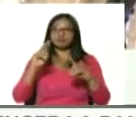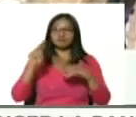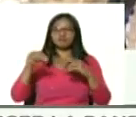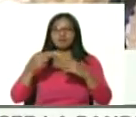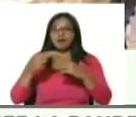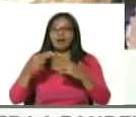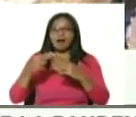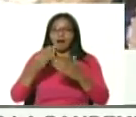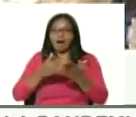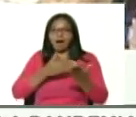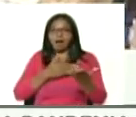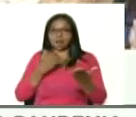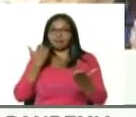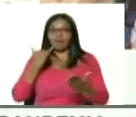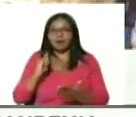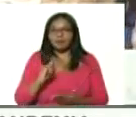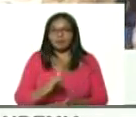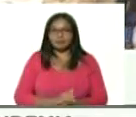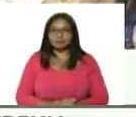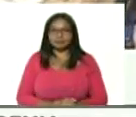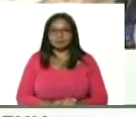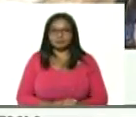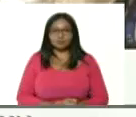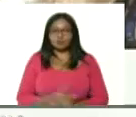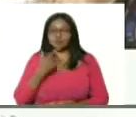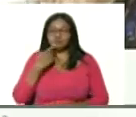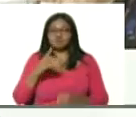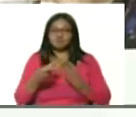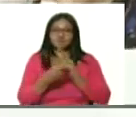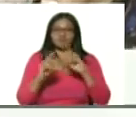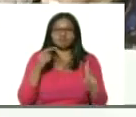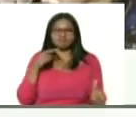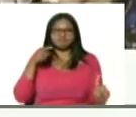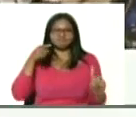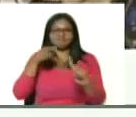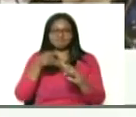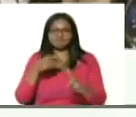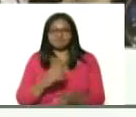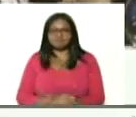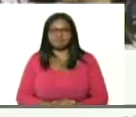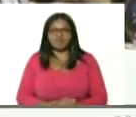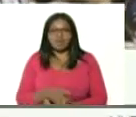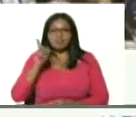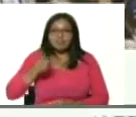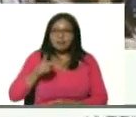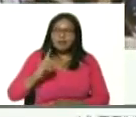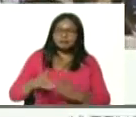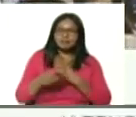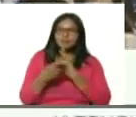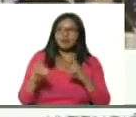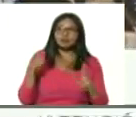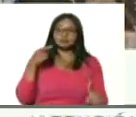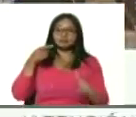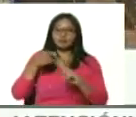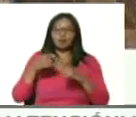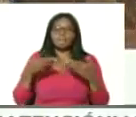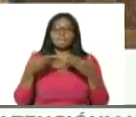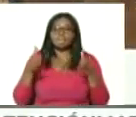existido. Es la democracia directa. Debe ser la democracia directa,